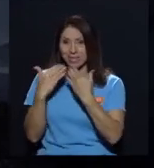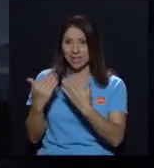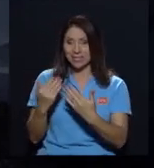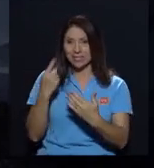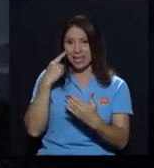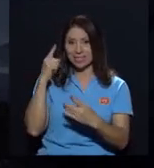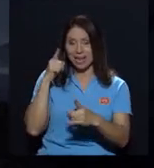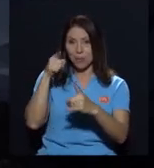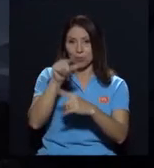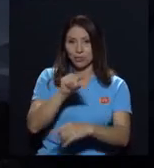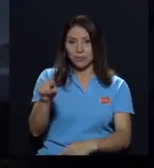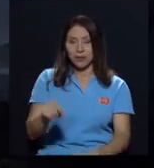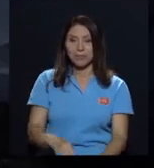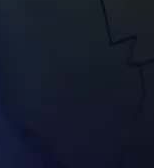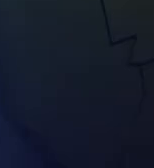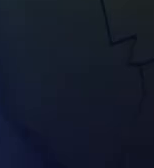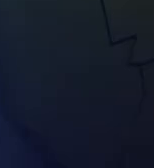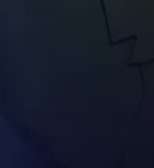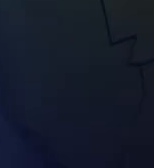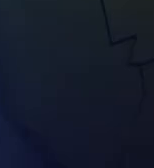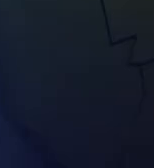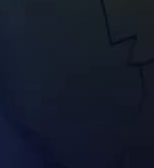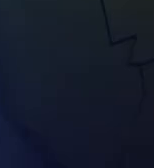y hasta la próxima sí señor